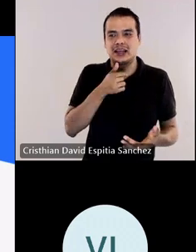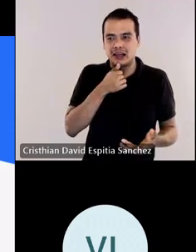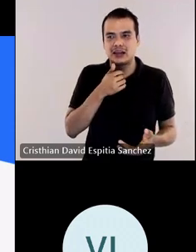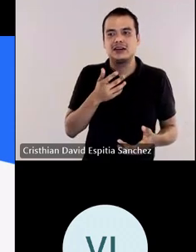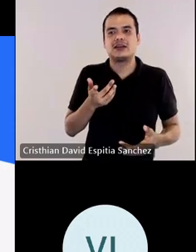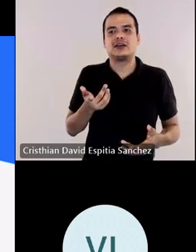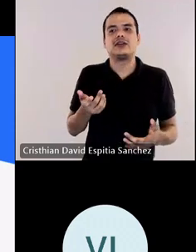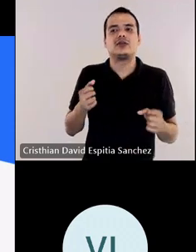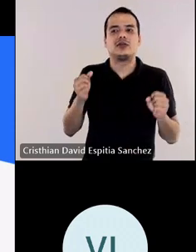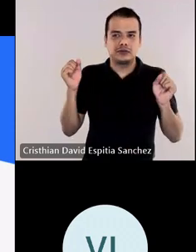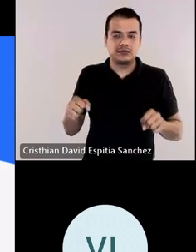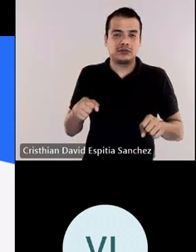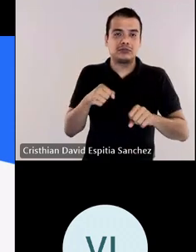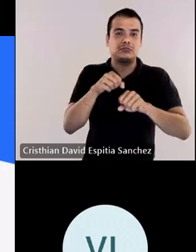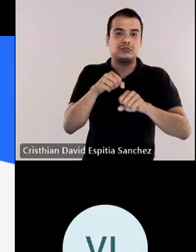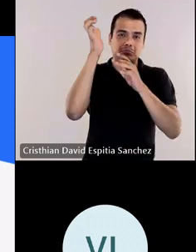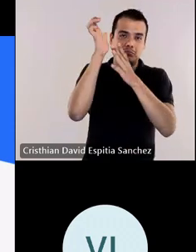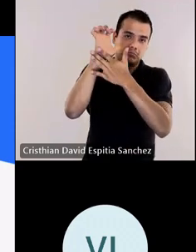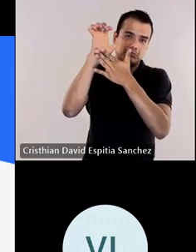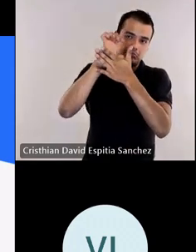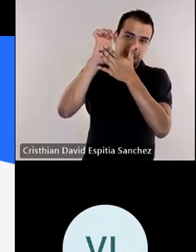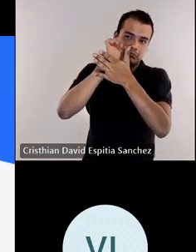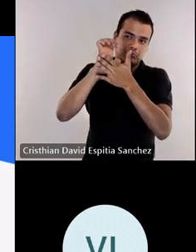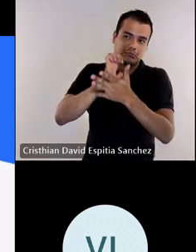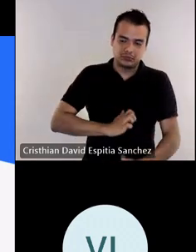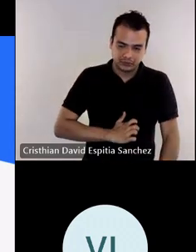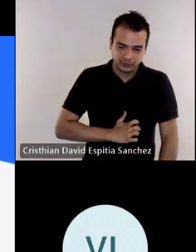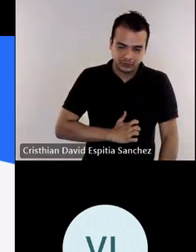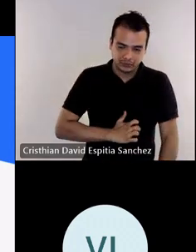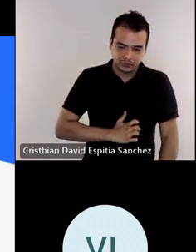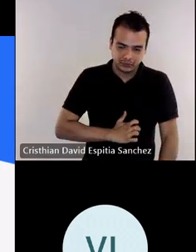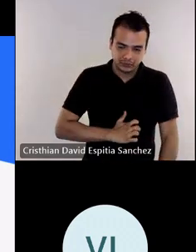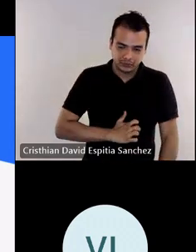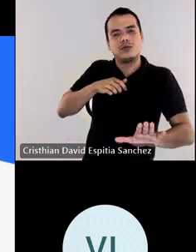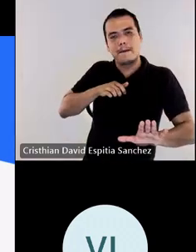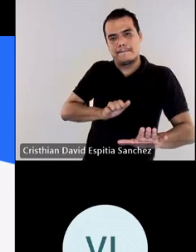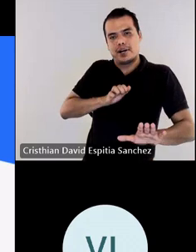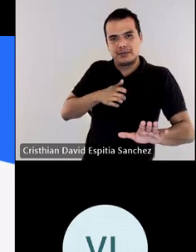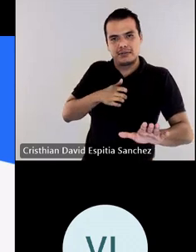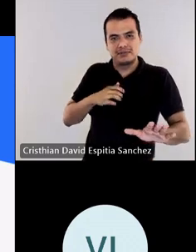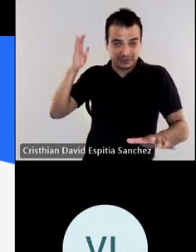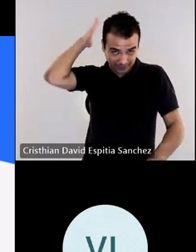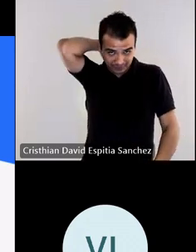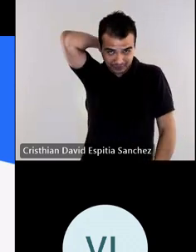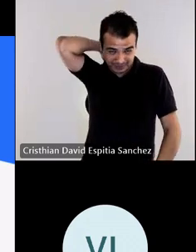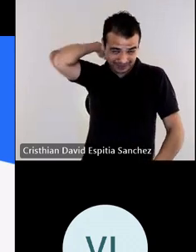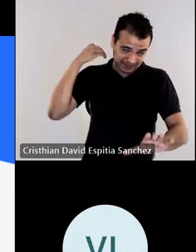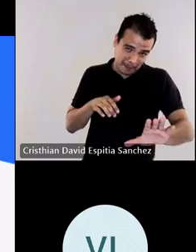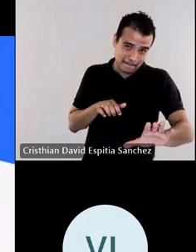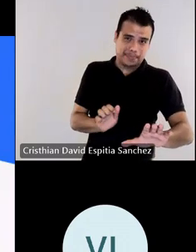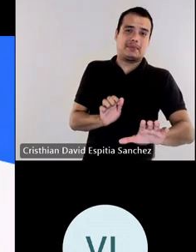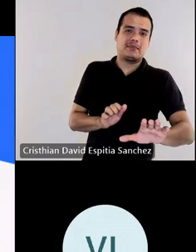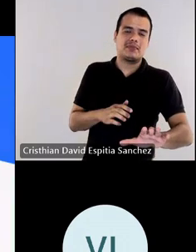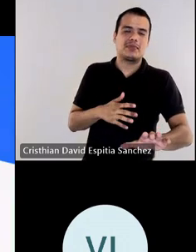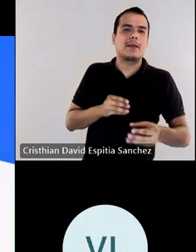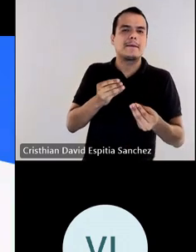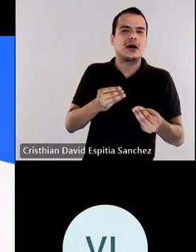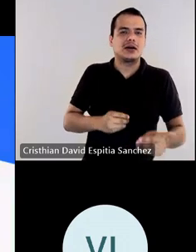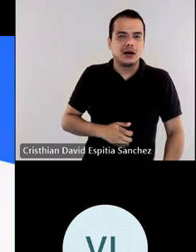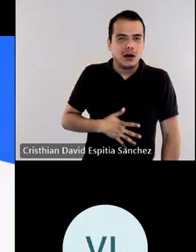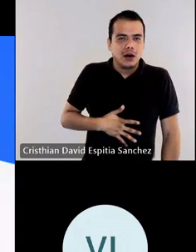compresivo con el talón de la mano en la zona de la espalda para hacer esa devolución de ese alimento o